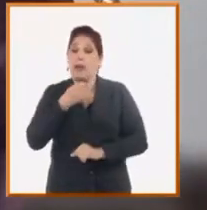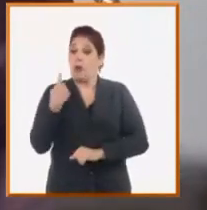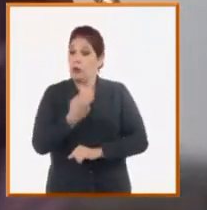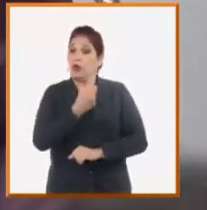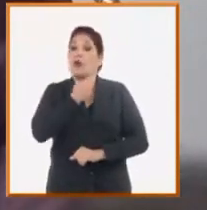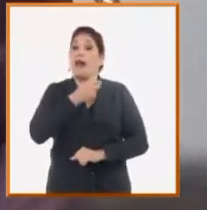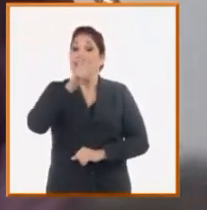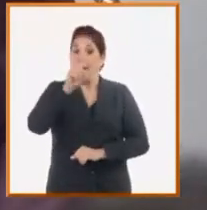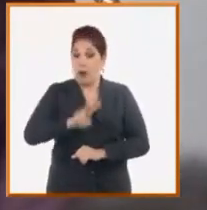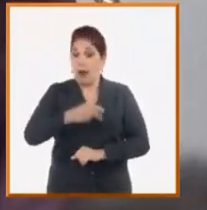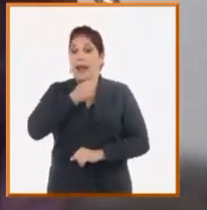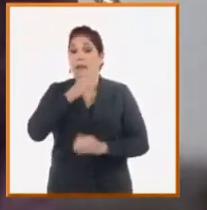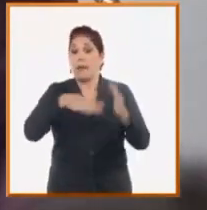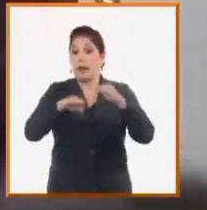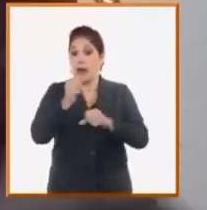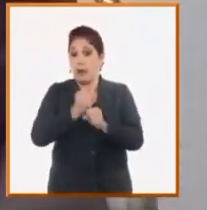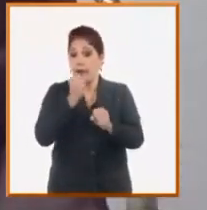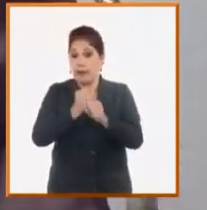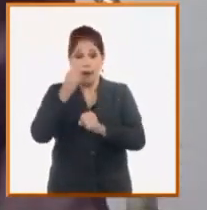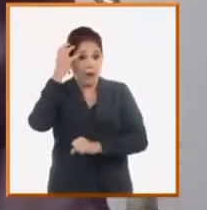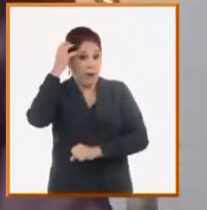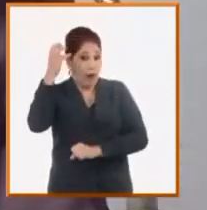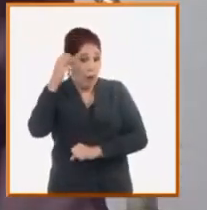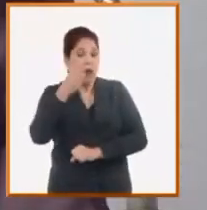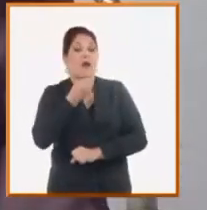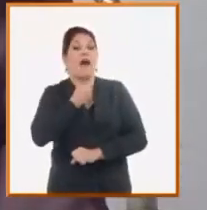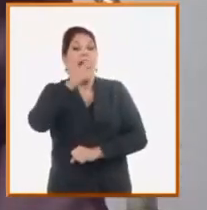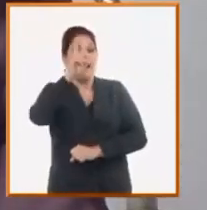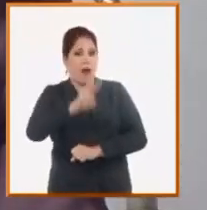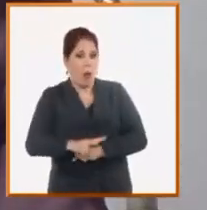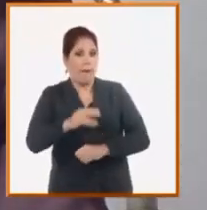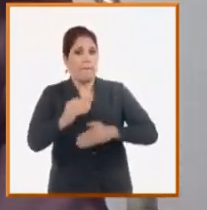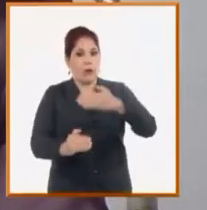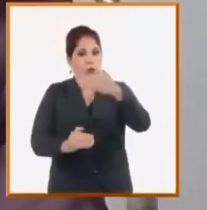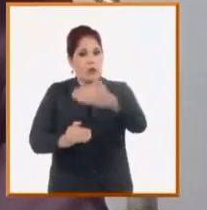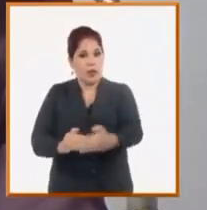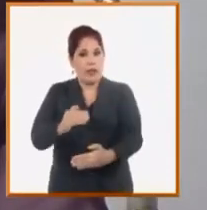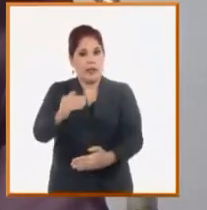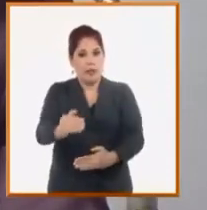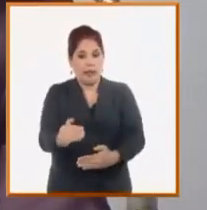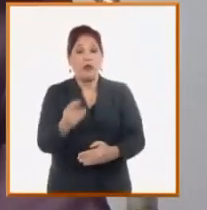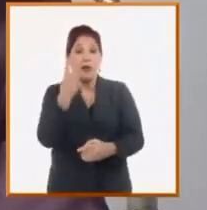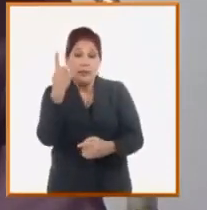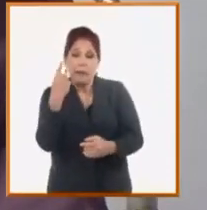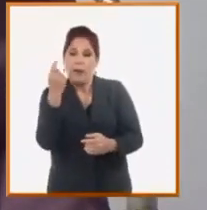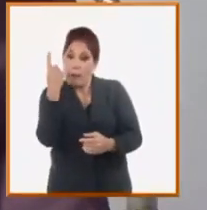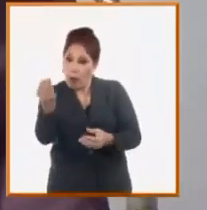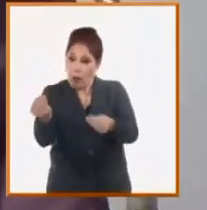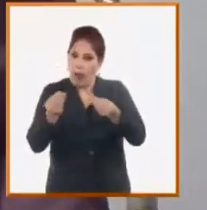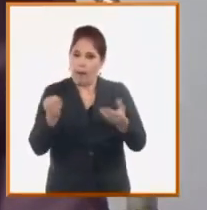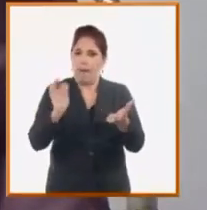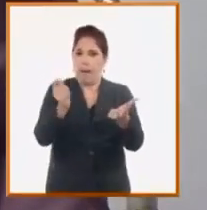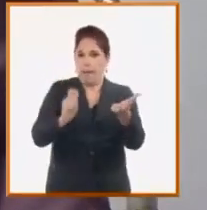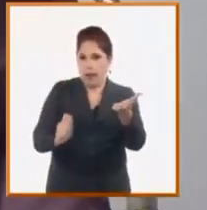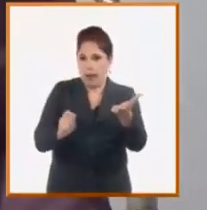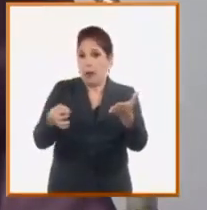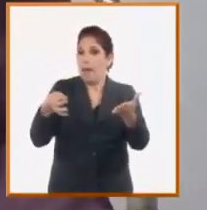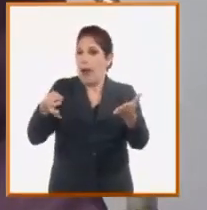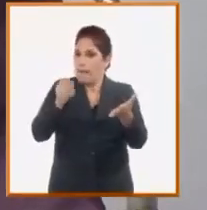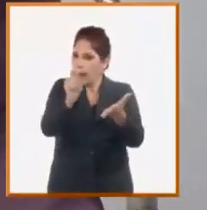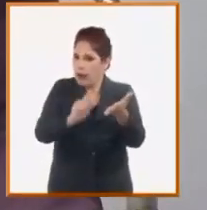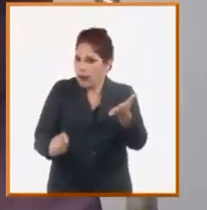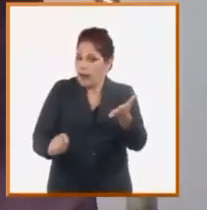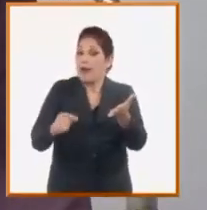corresponde estatalmente todos aquellos procedimientos con esa fuerza laboral contratada, bien contratada, con todas